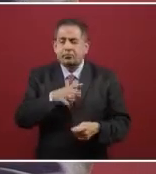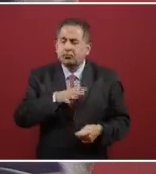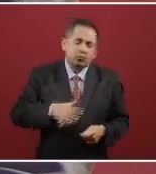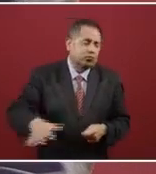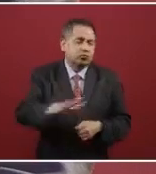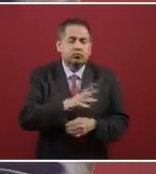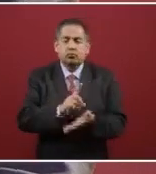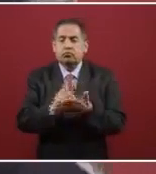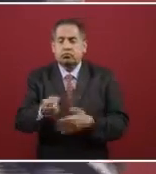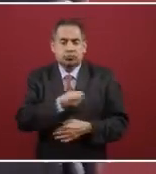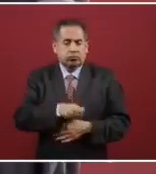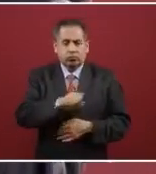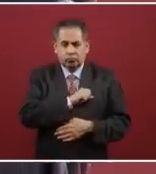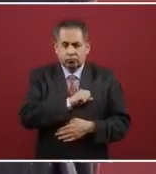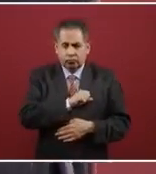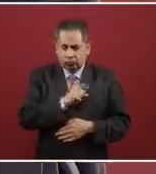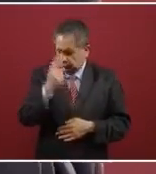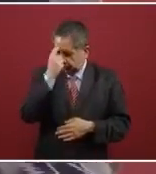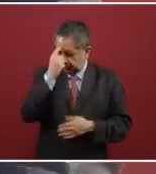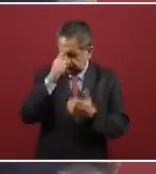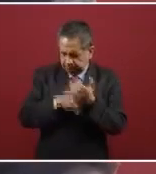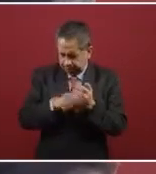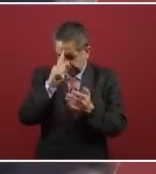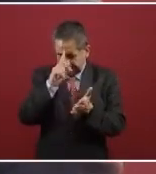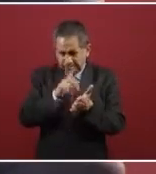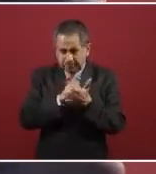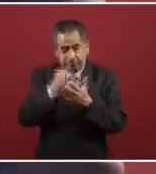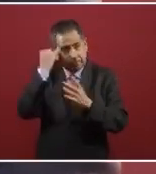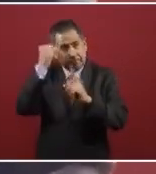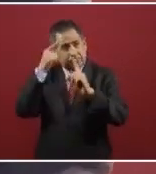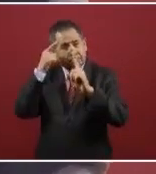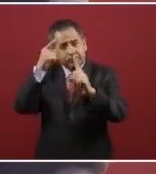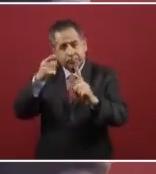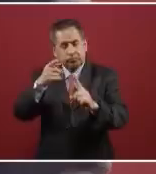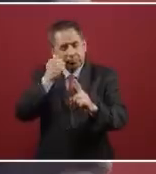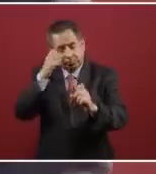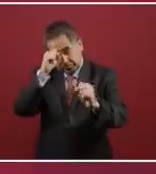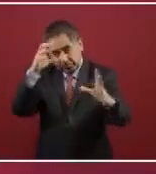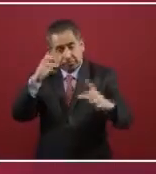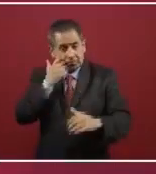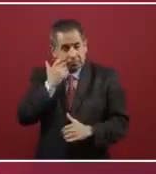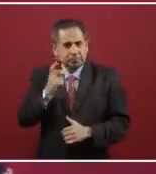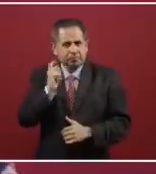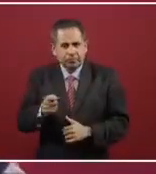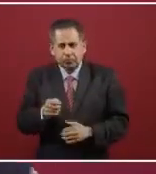salud. O sea, lo que tengo en la cabeza, el ideal que quiero convertir en realidad, es de que todos